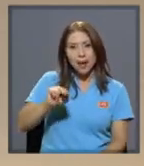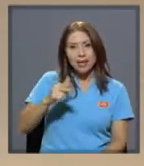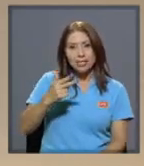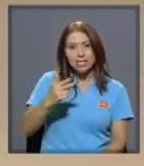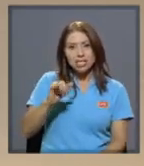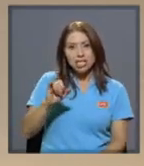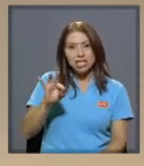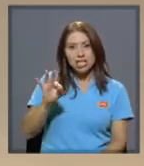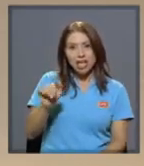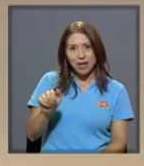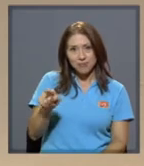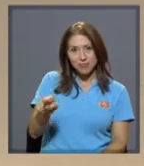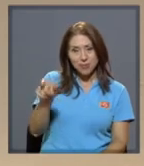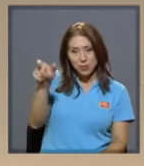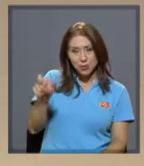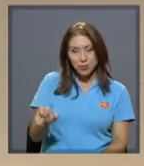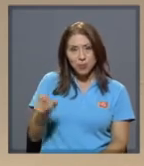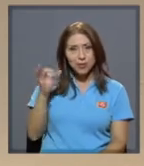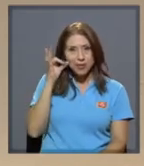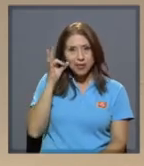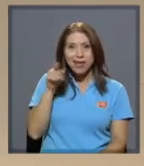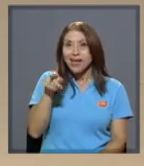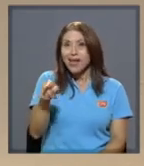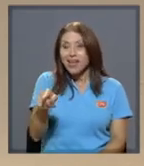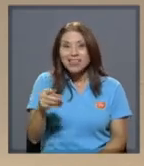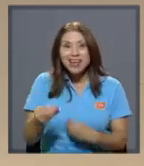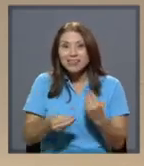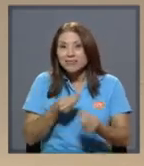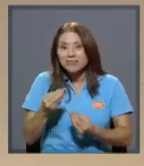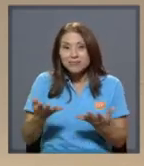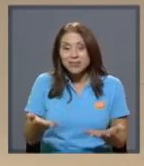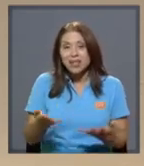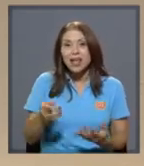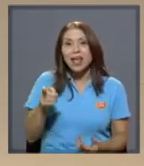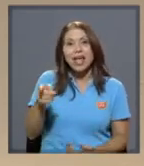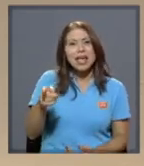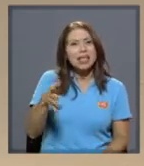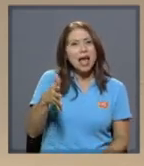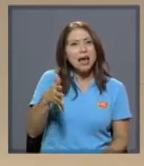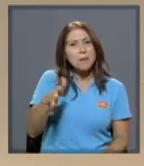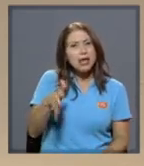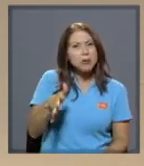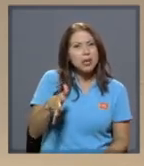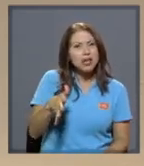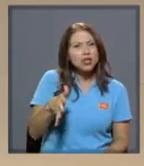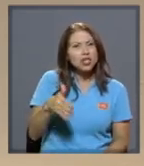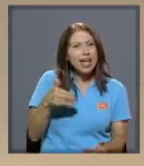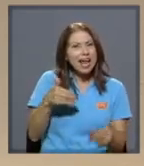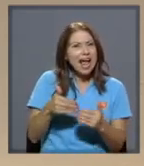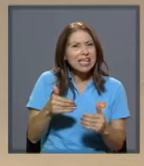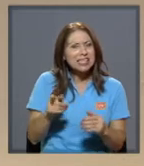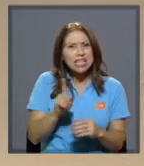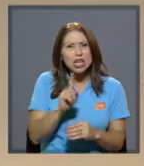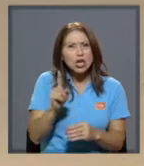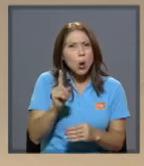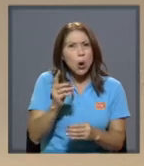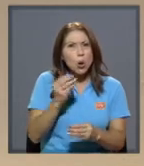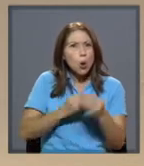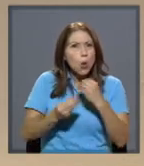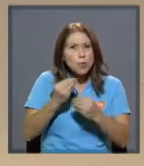que no plantea muchos problemas es que Panchita más o menos casi no comía, cortaba